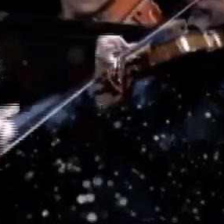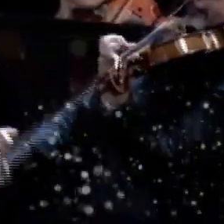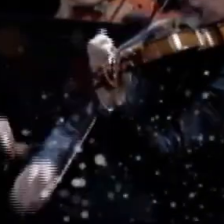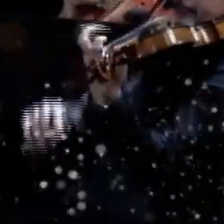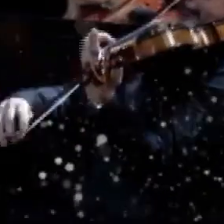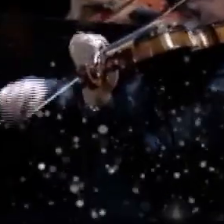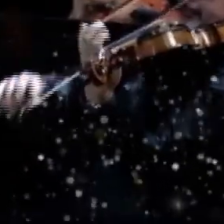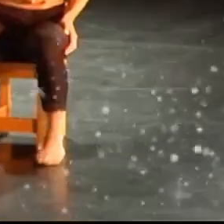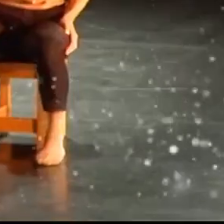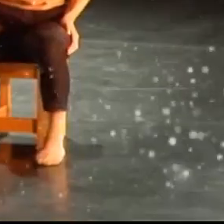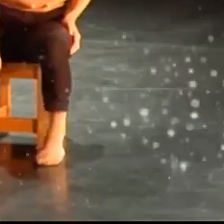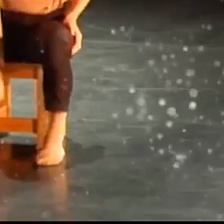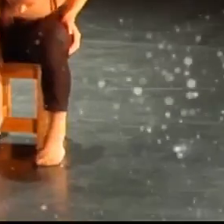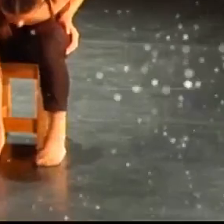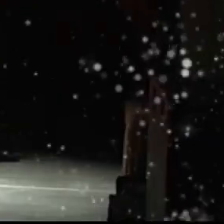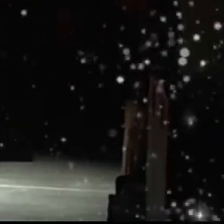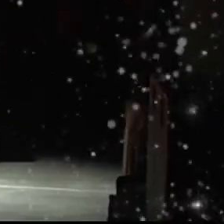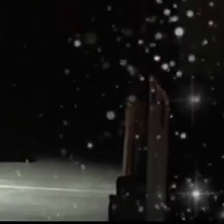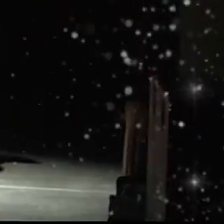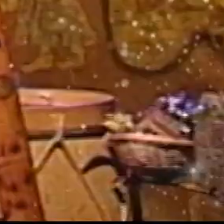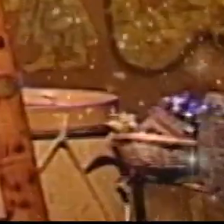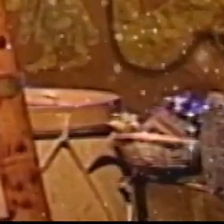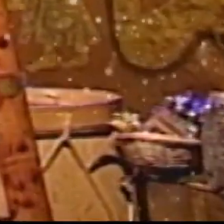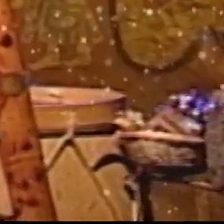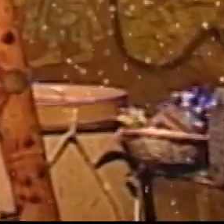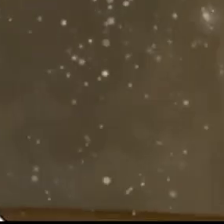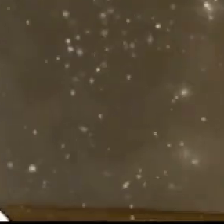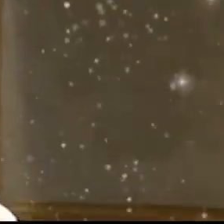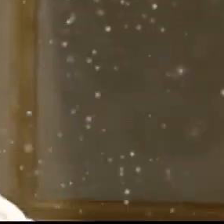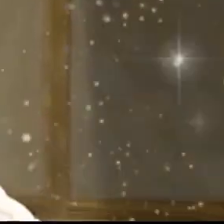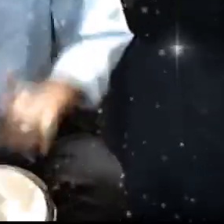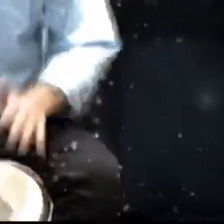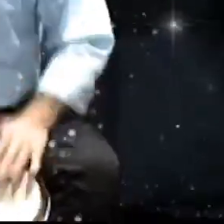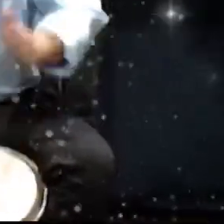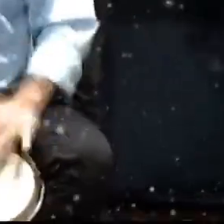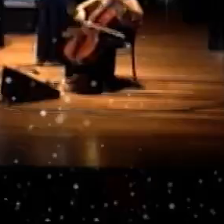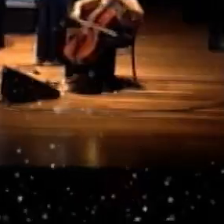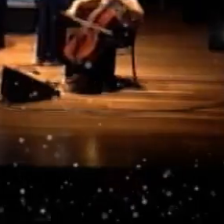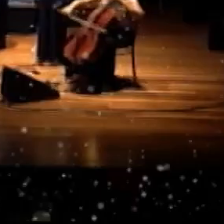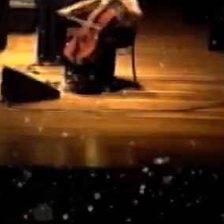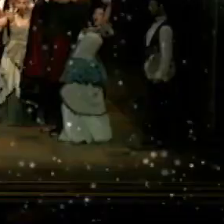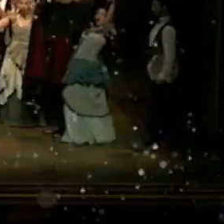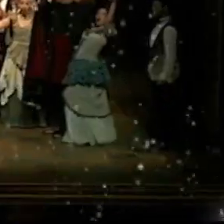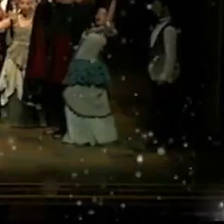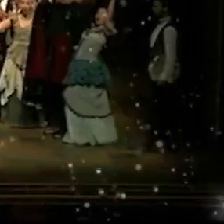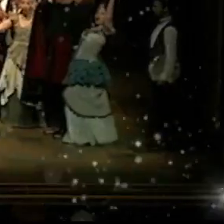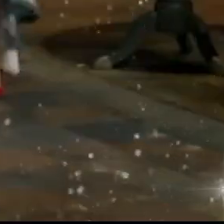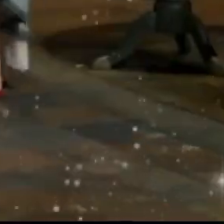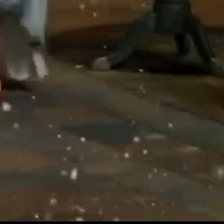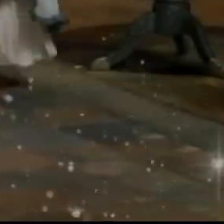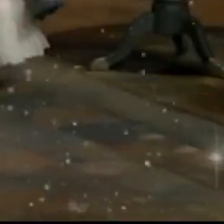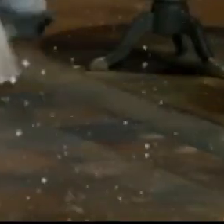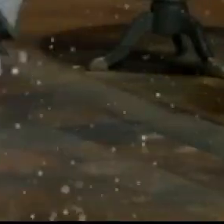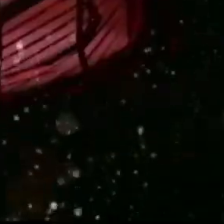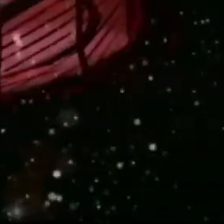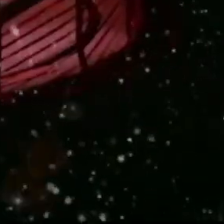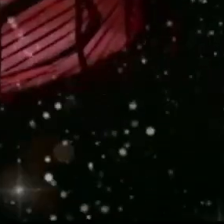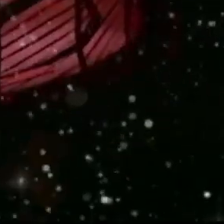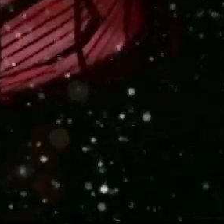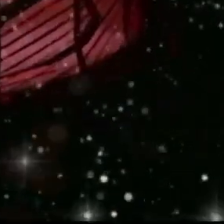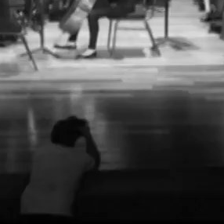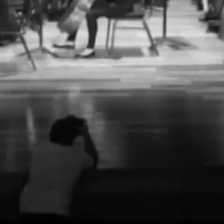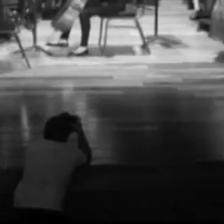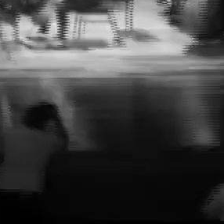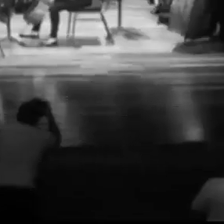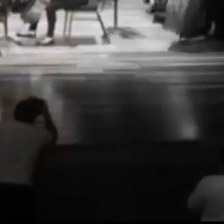Un espacio para diferentes manifestaciones del arte, sus diferentes disciplinas y espectáculos clásicos y